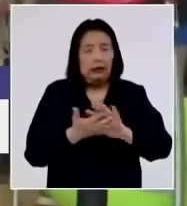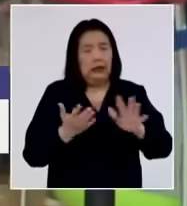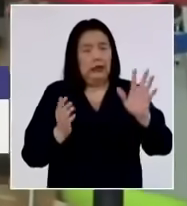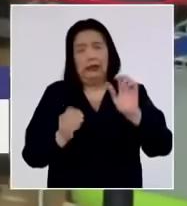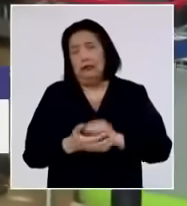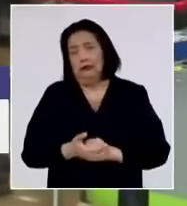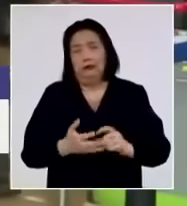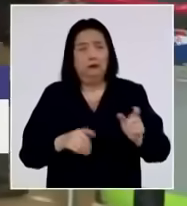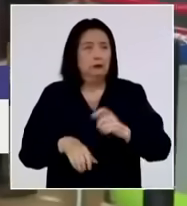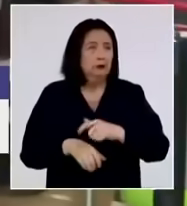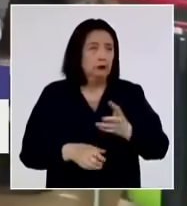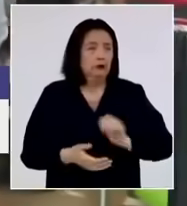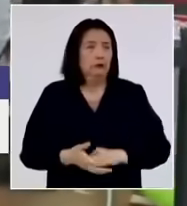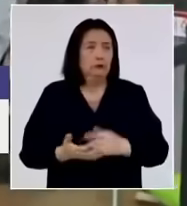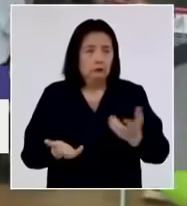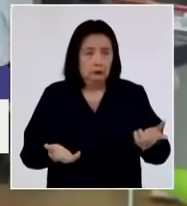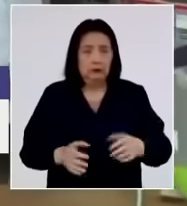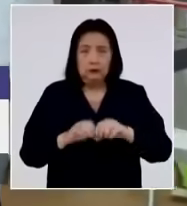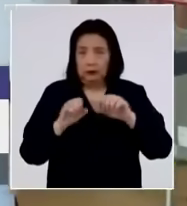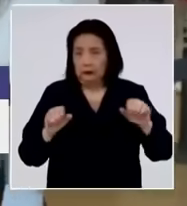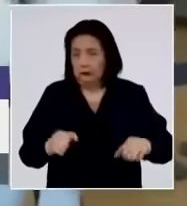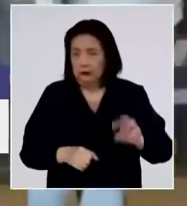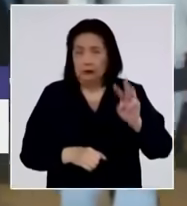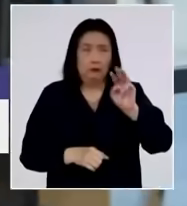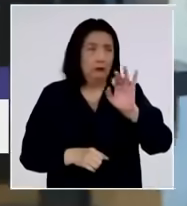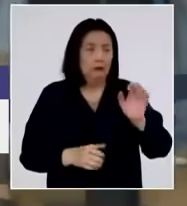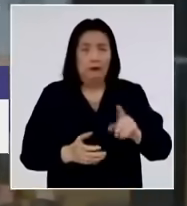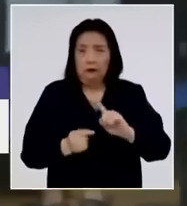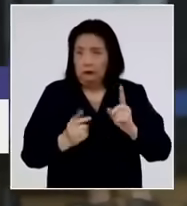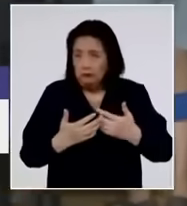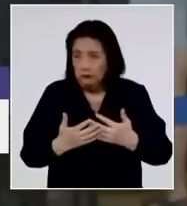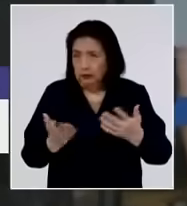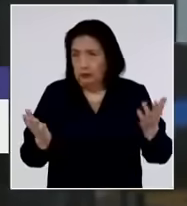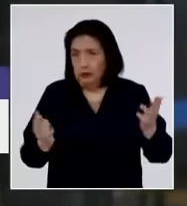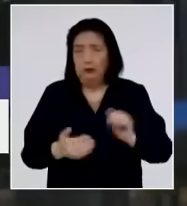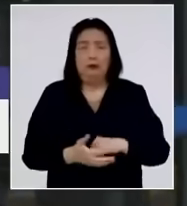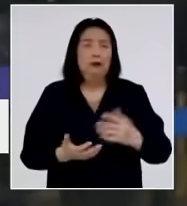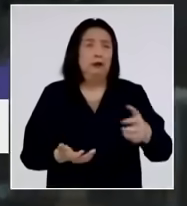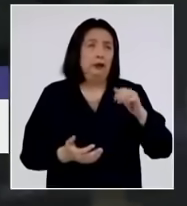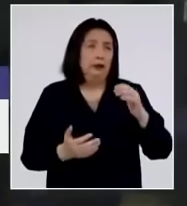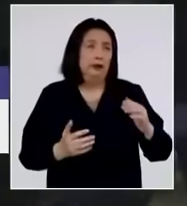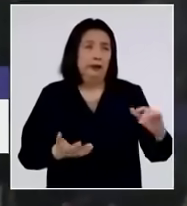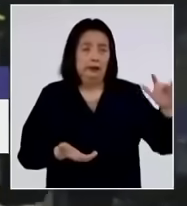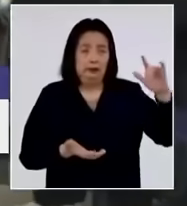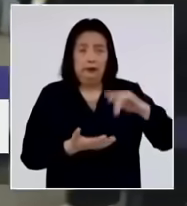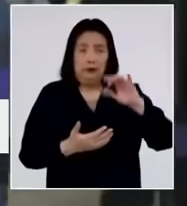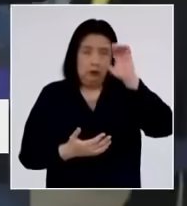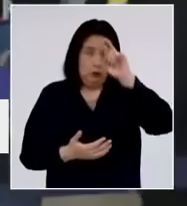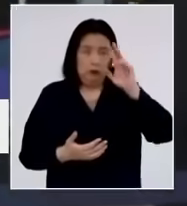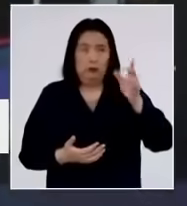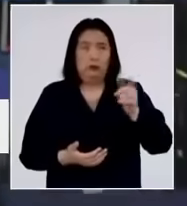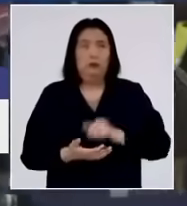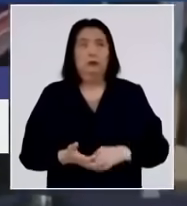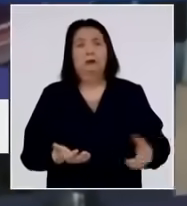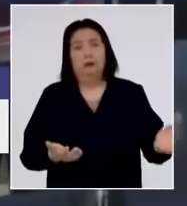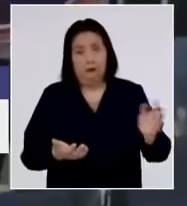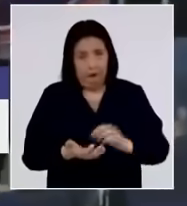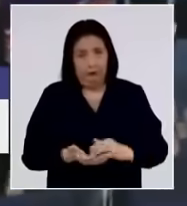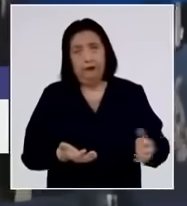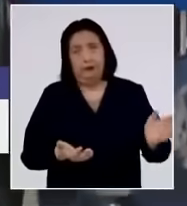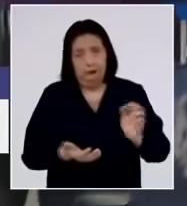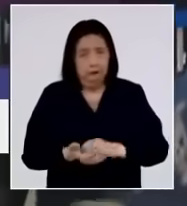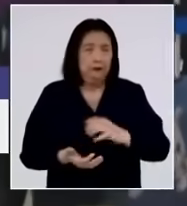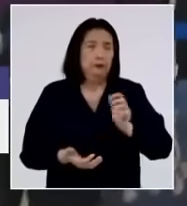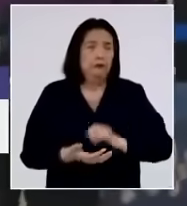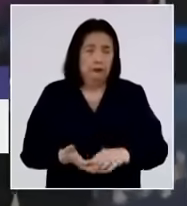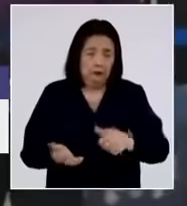una cantidad de tiempo, pero el sistema de Wi-Fi no esté habilitado en el aeropuerto del Cusco? Y eso se sigue sumando a la lista de